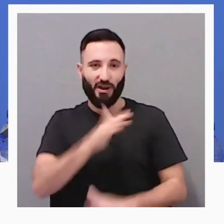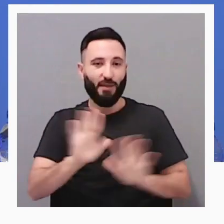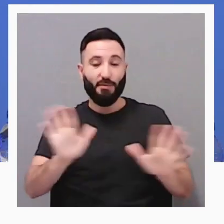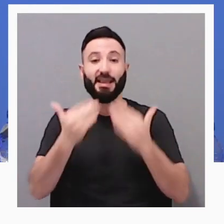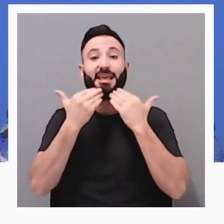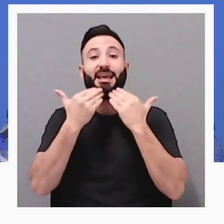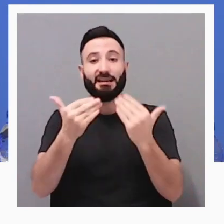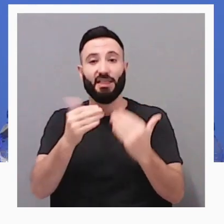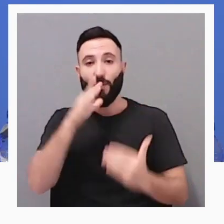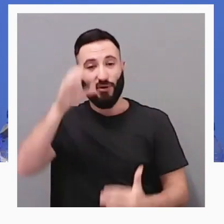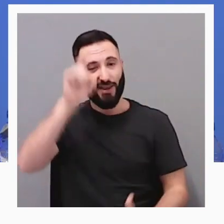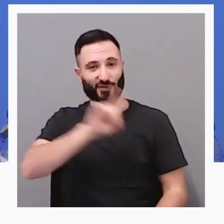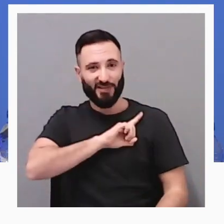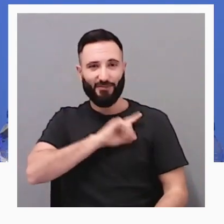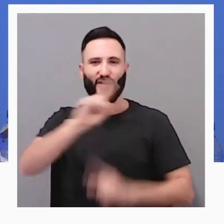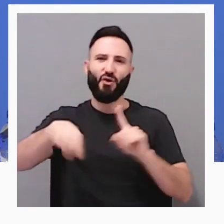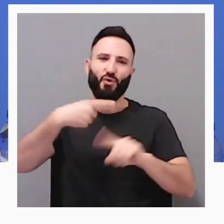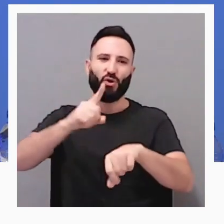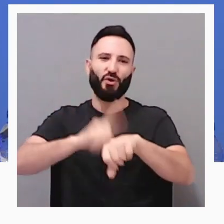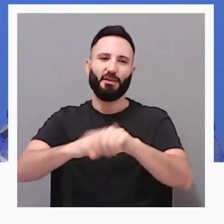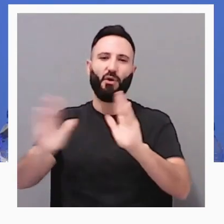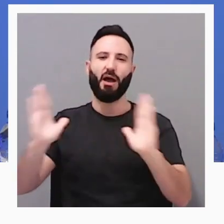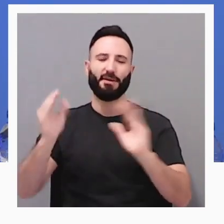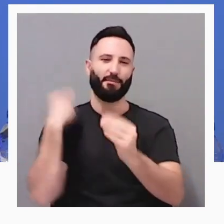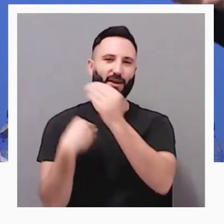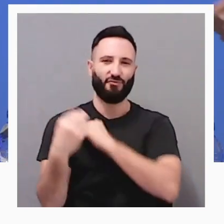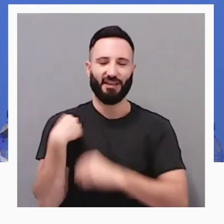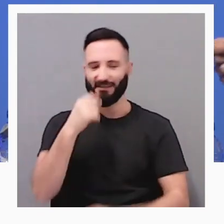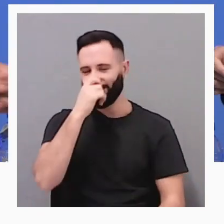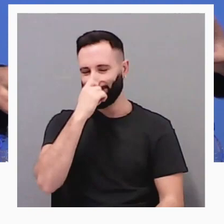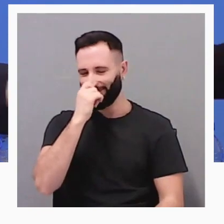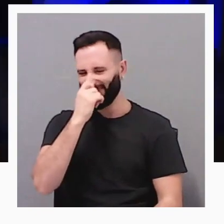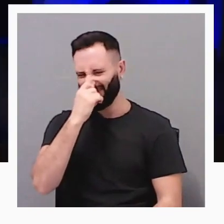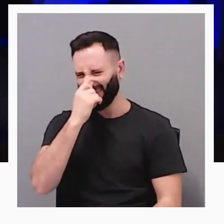por haberme escuchado. Luego tendremos ocasión de hablar más. Sí, claro que sí. Muchas gracias.